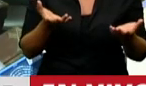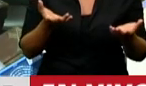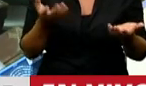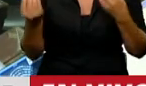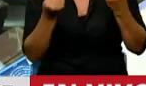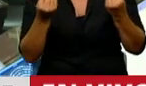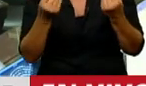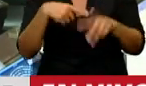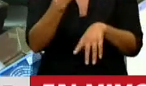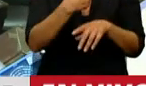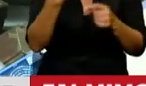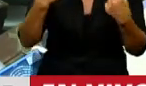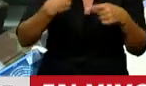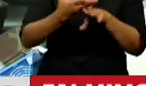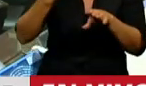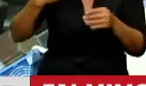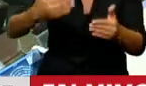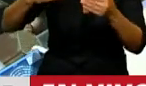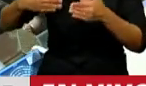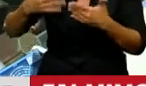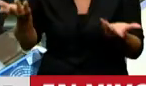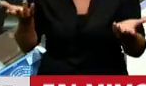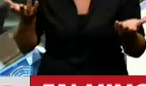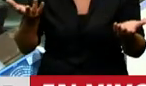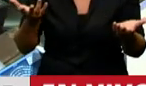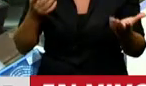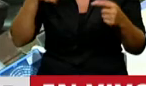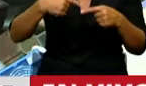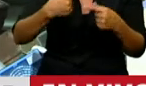que corrimos de atrás, que no hemos sabido